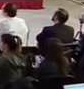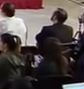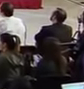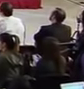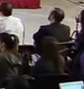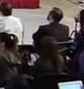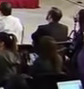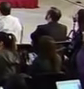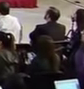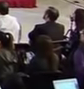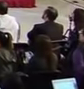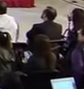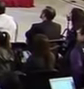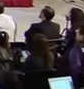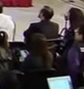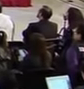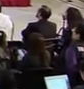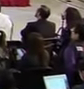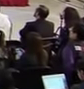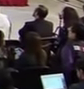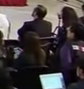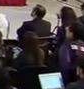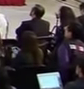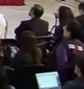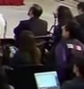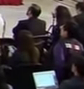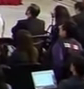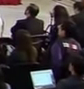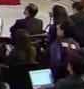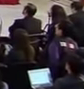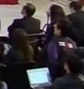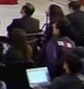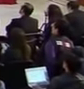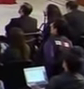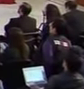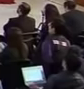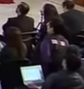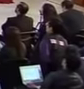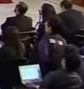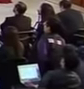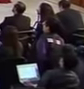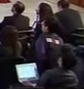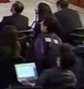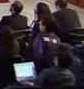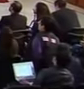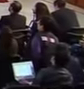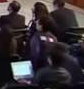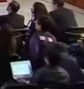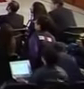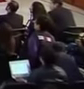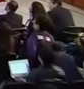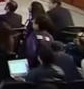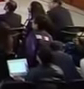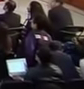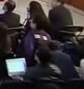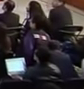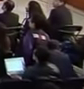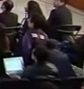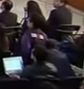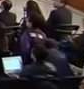ayer, se encuentran aquí en compañía de los titulares